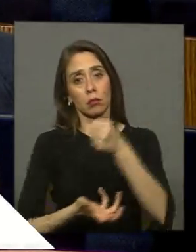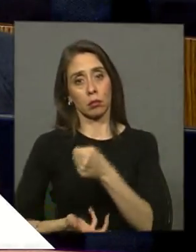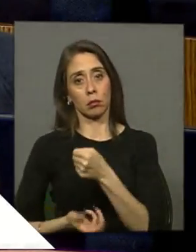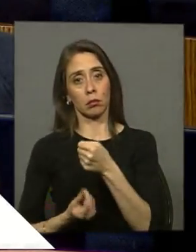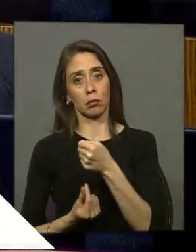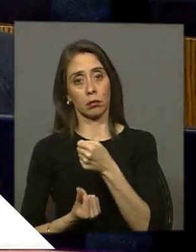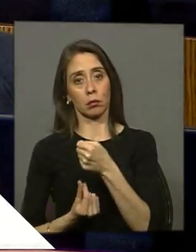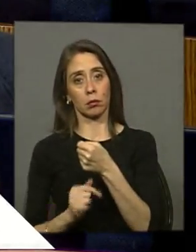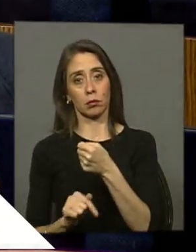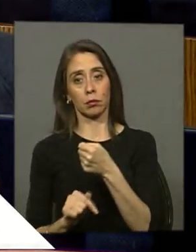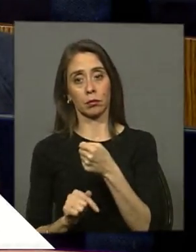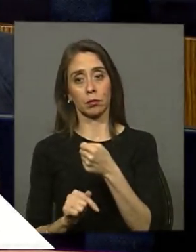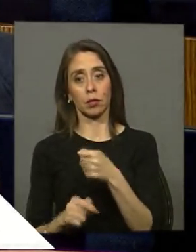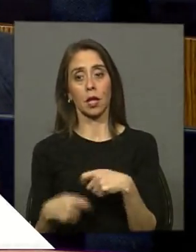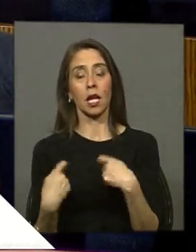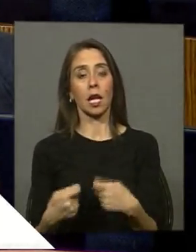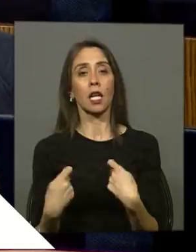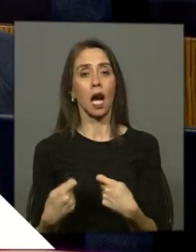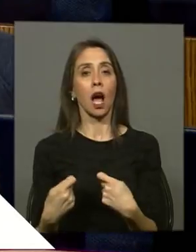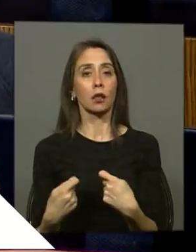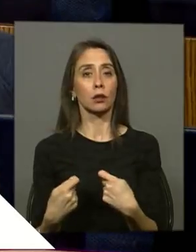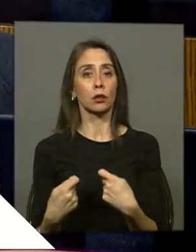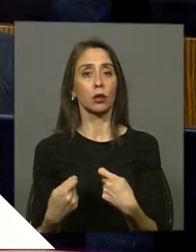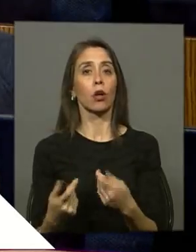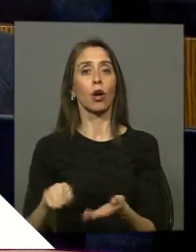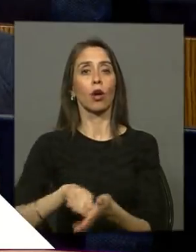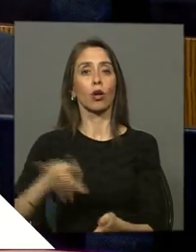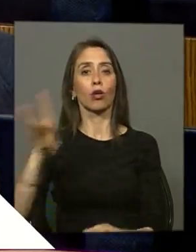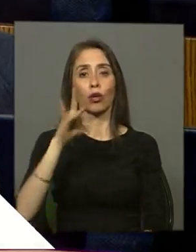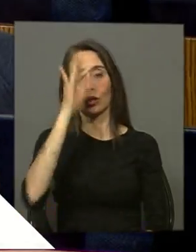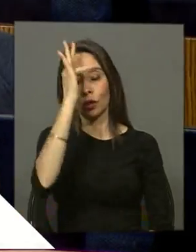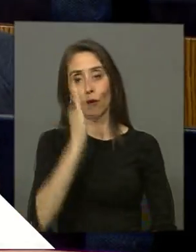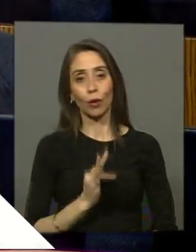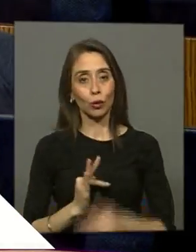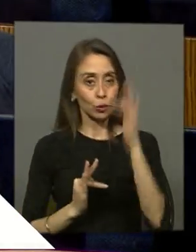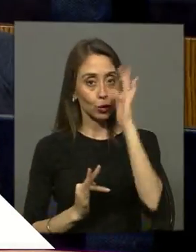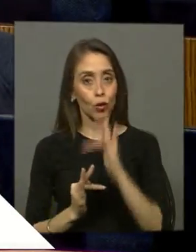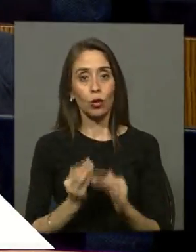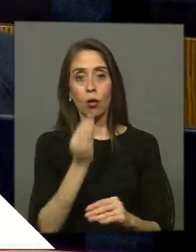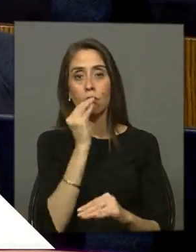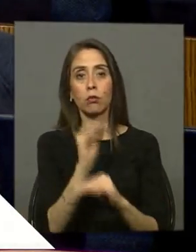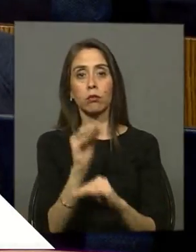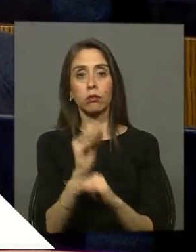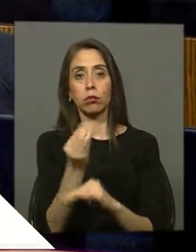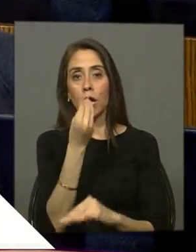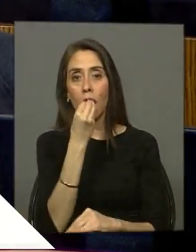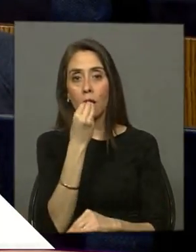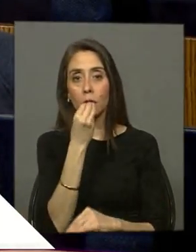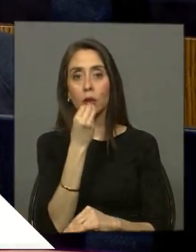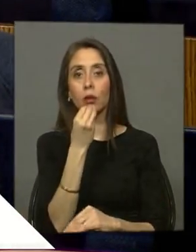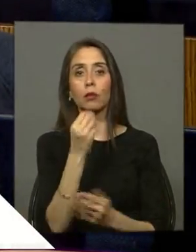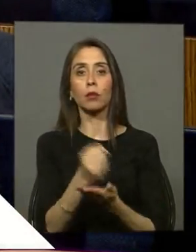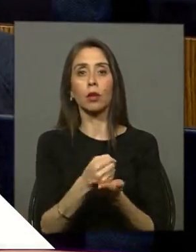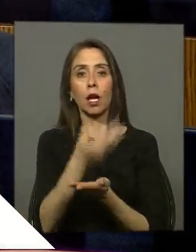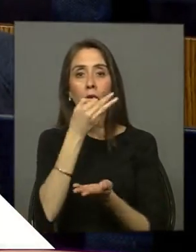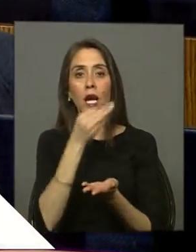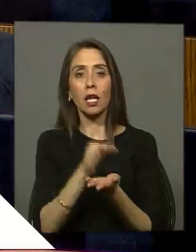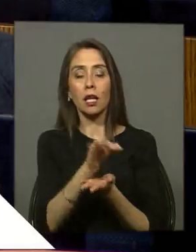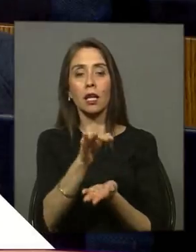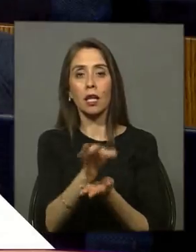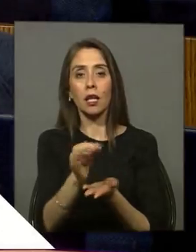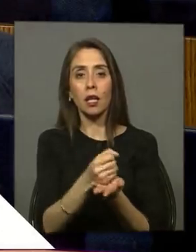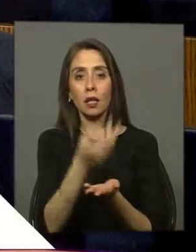los gastos adicionales es decir contratación de personal alimentación medicamentos